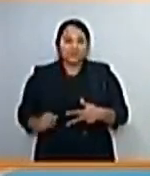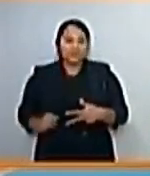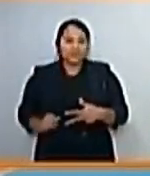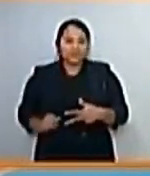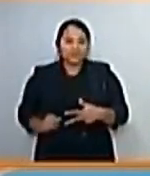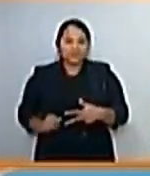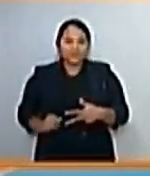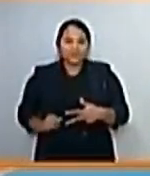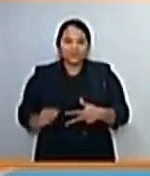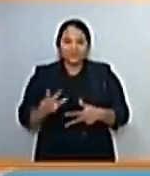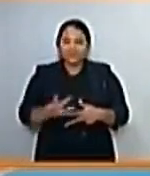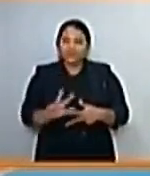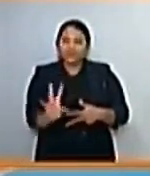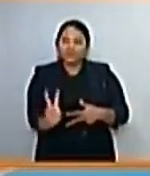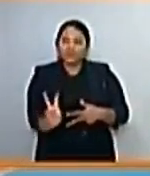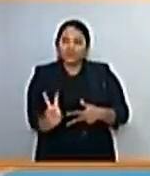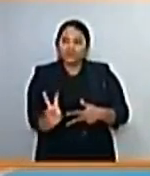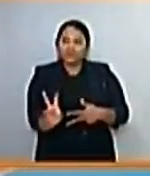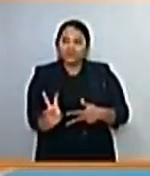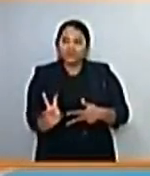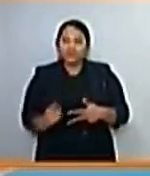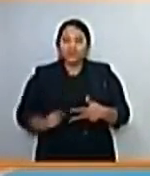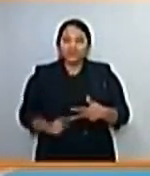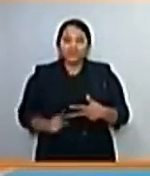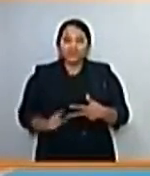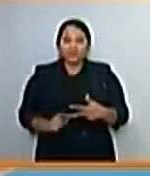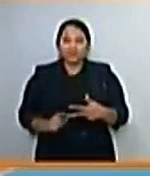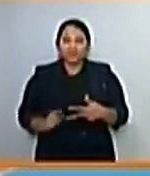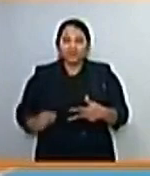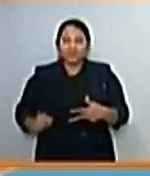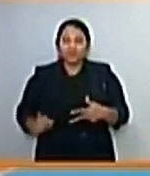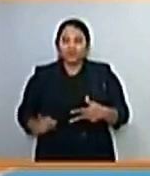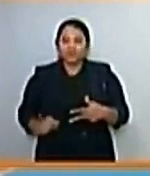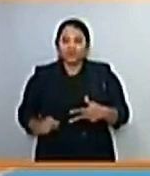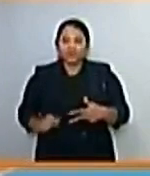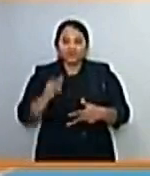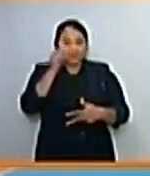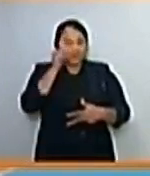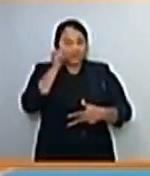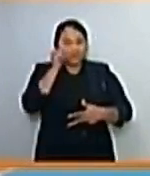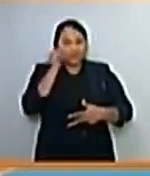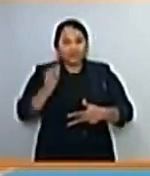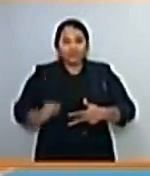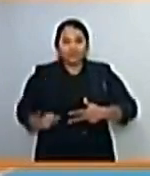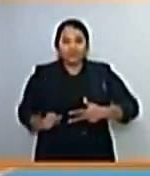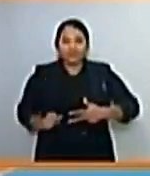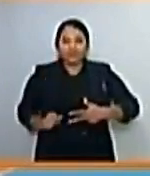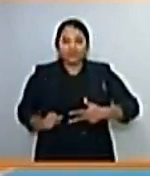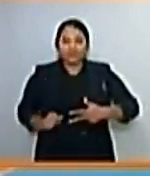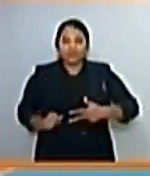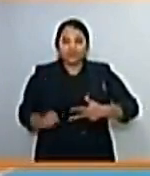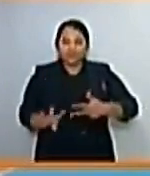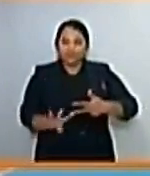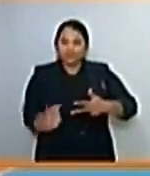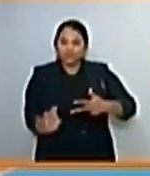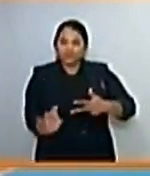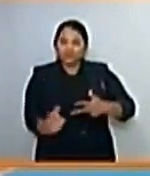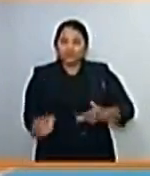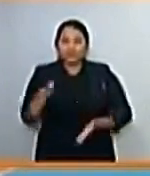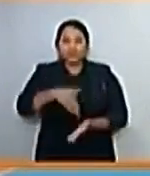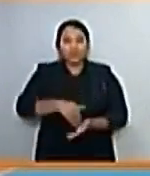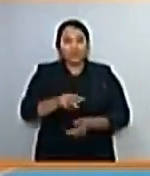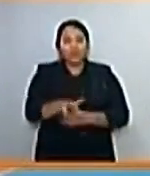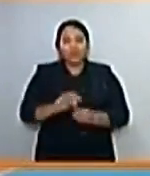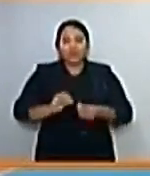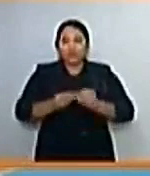el 37 y el tercer y último número ganador. Atentos porque este es el 48. Repito, mucho